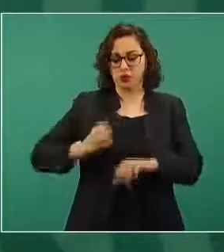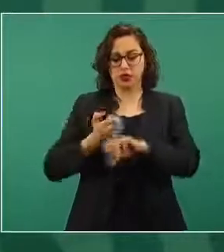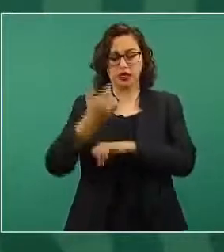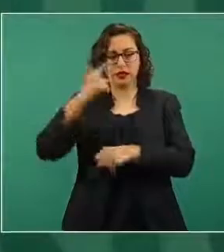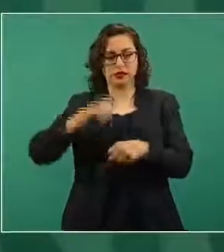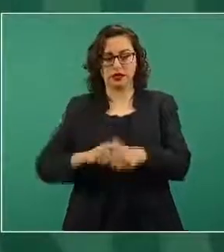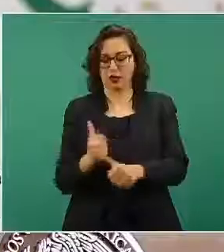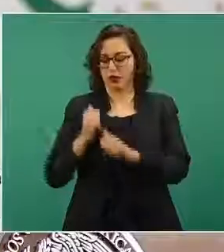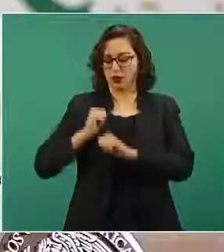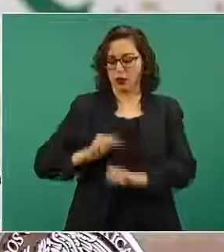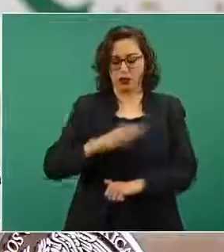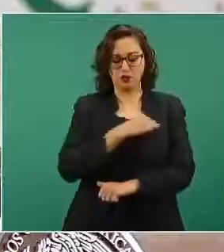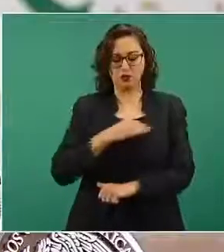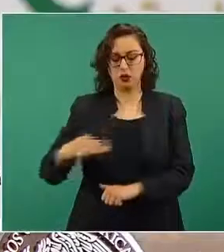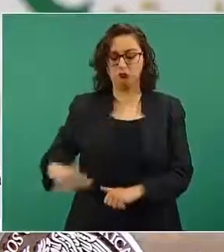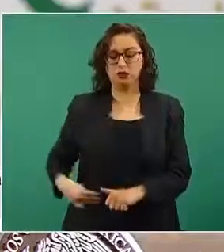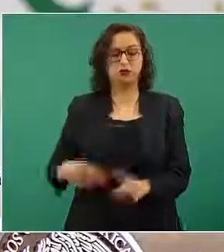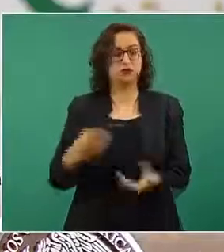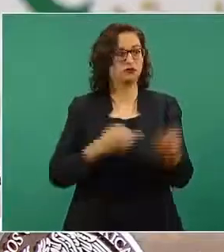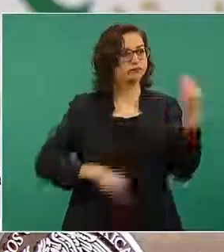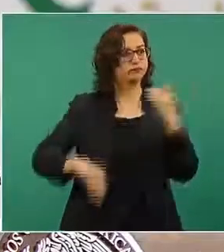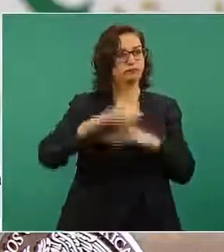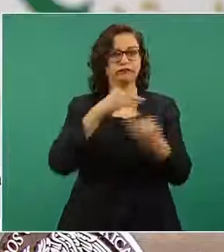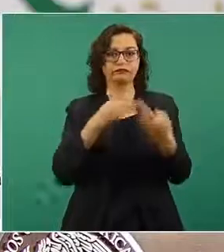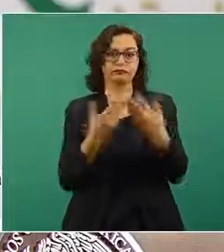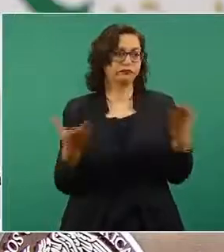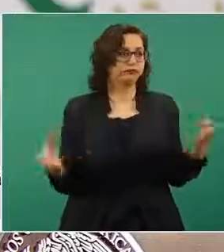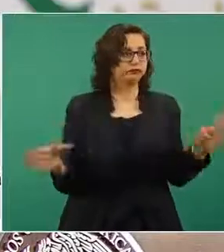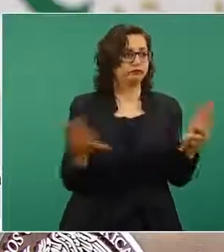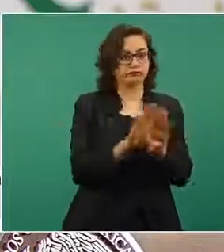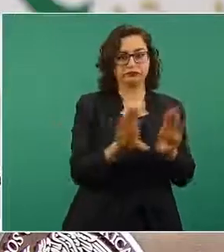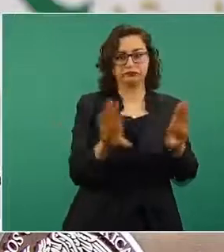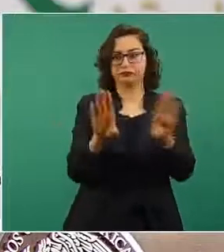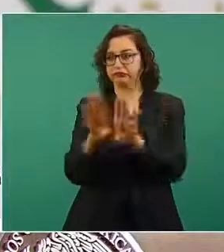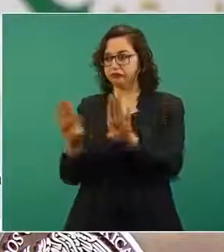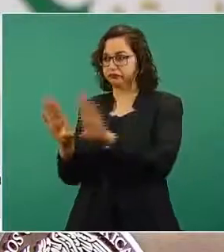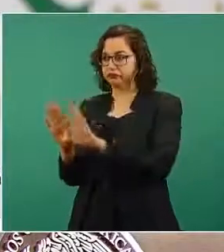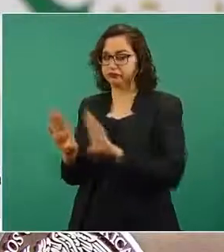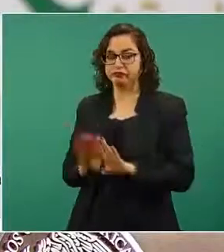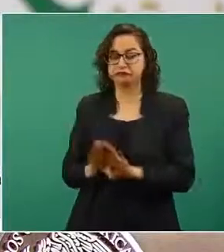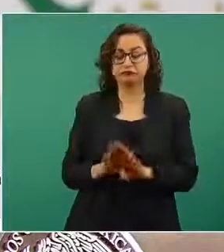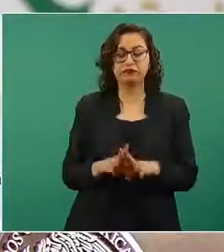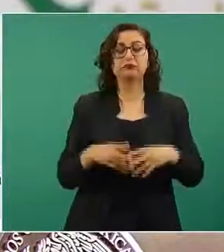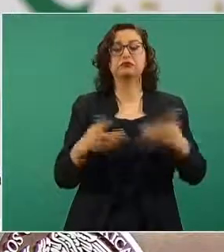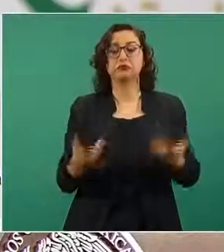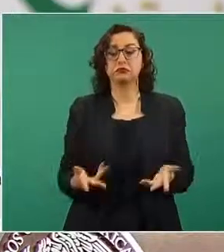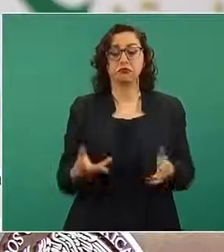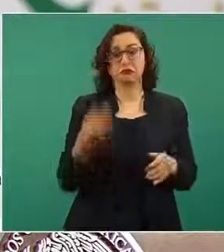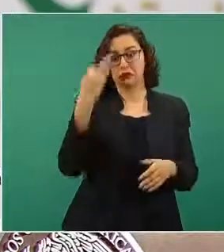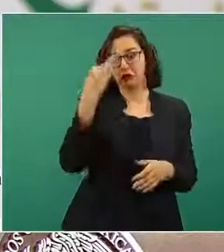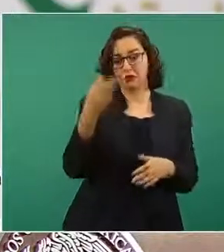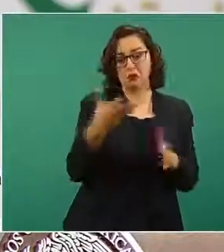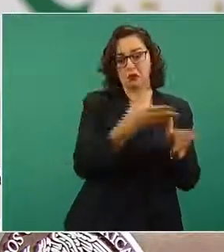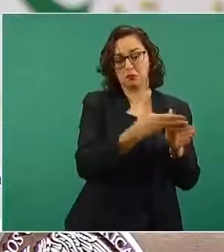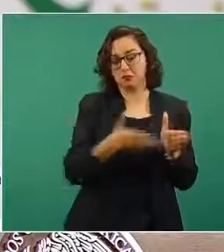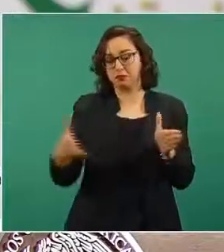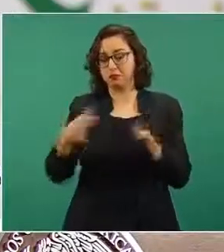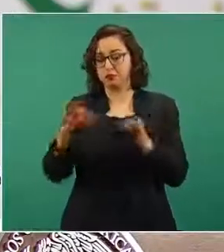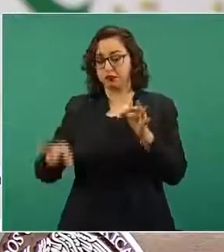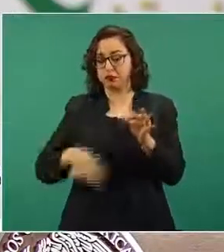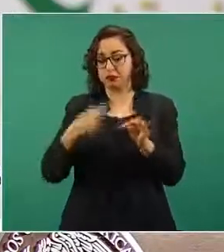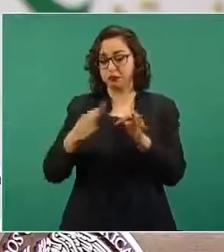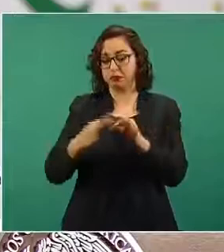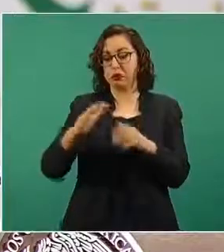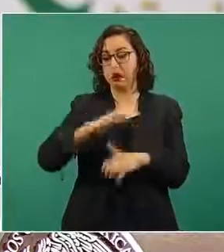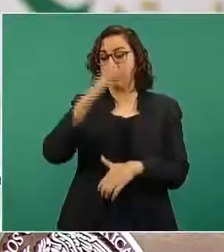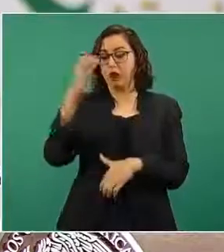autoridades municipales. Posteriormente esto varió con el fenómeno de la nueva normalidad y el establecimiento del semáforo